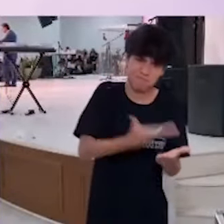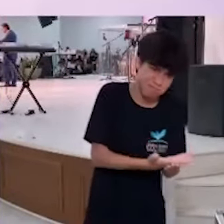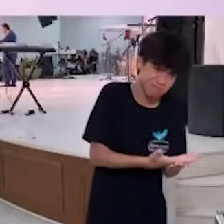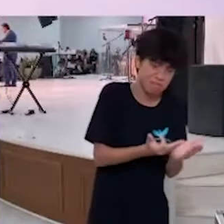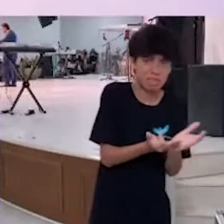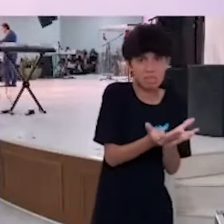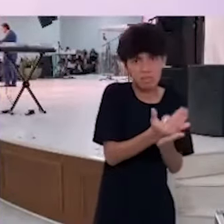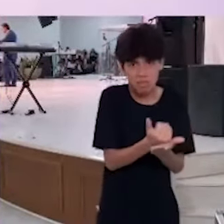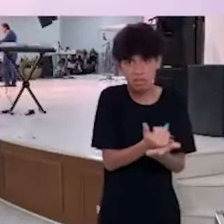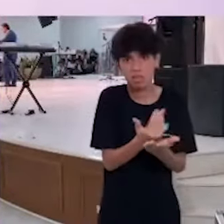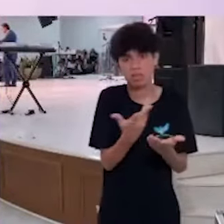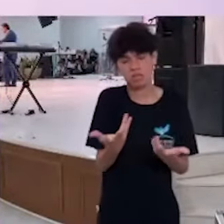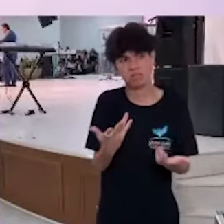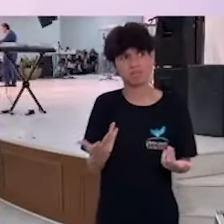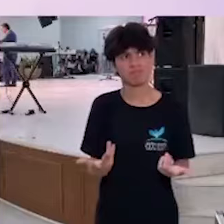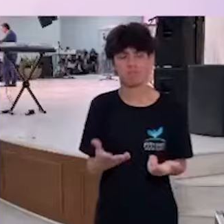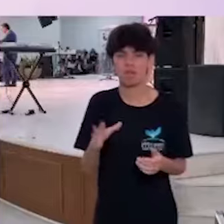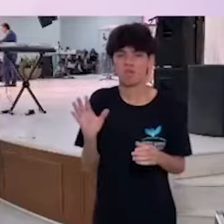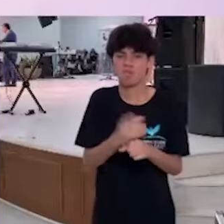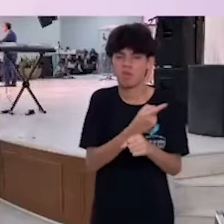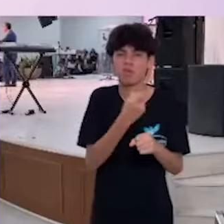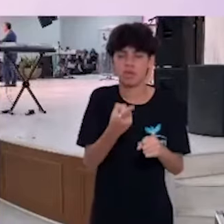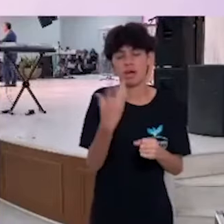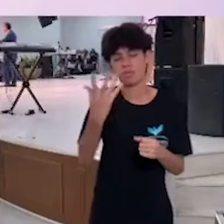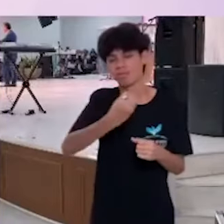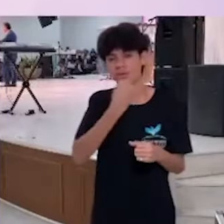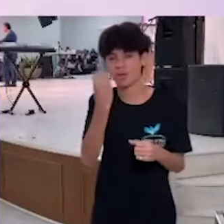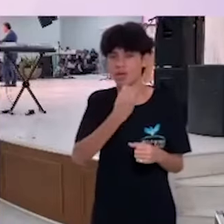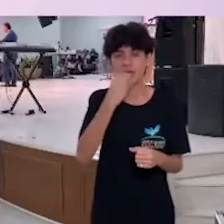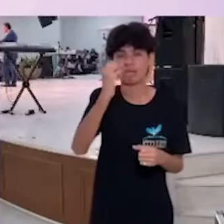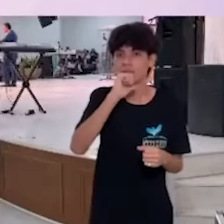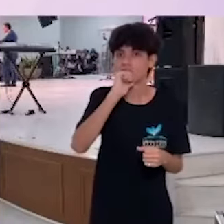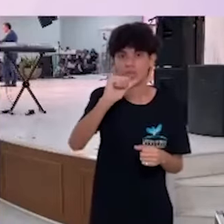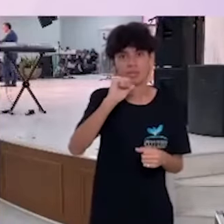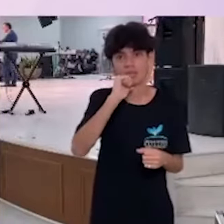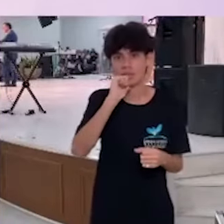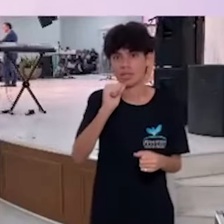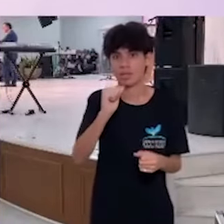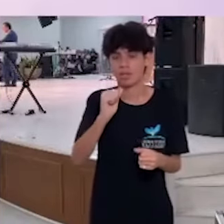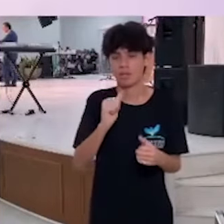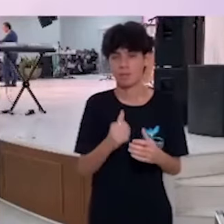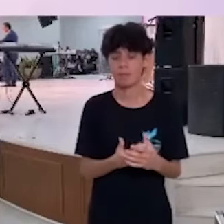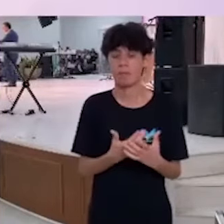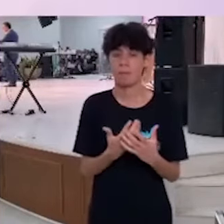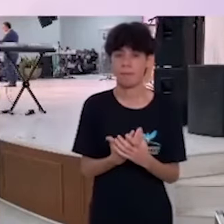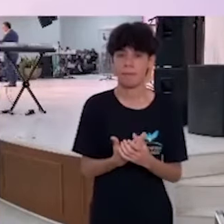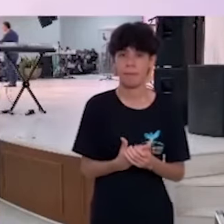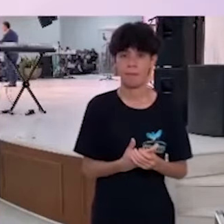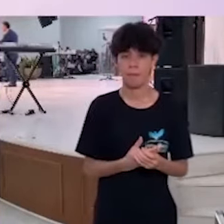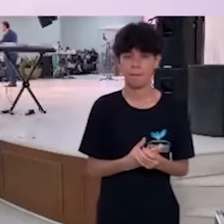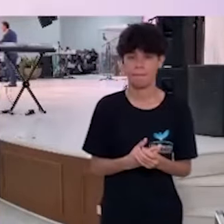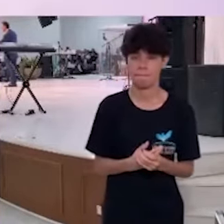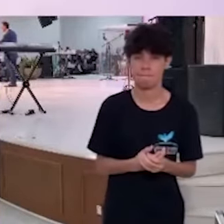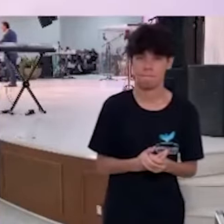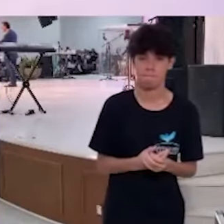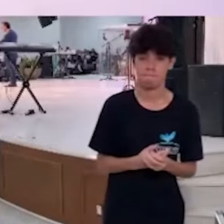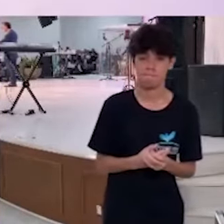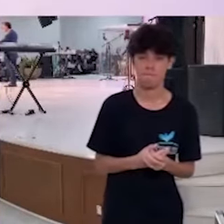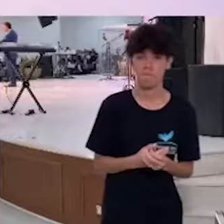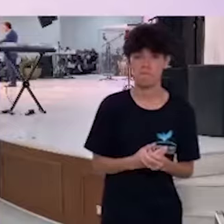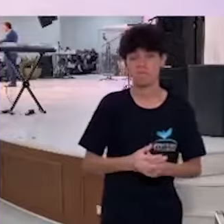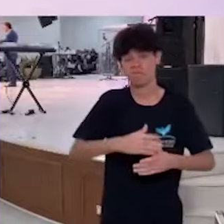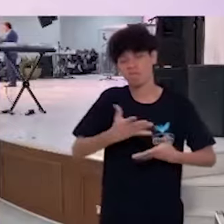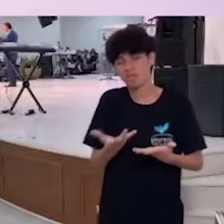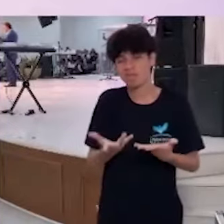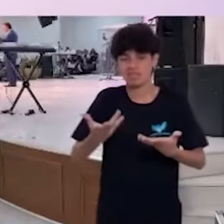dan es que descuidaron su tiempo de oración diaria con el Señor. Y obviamente, pues con este descuido,